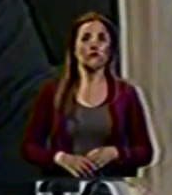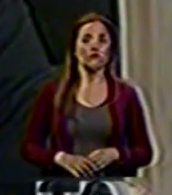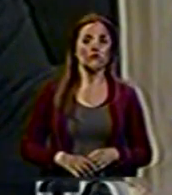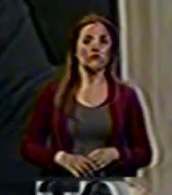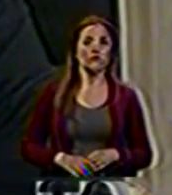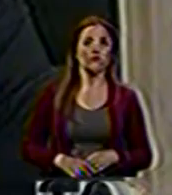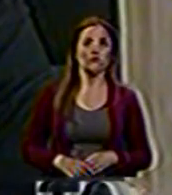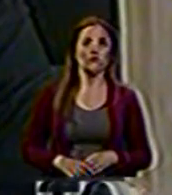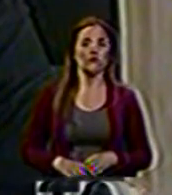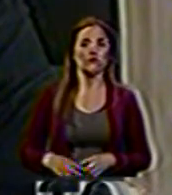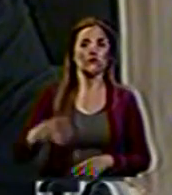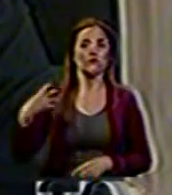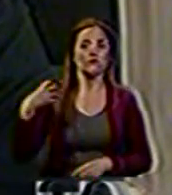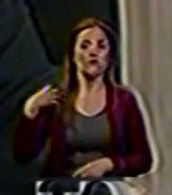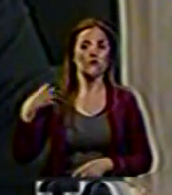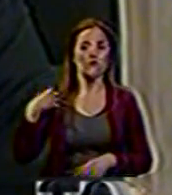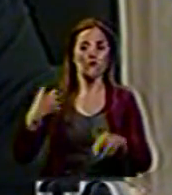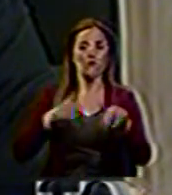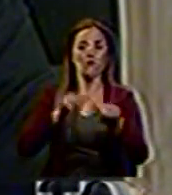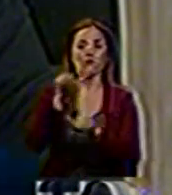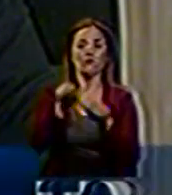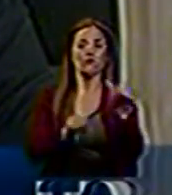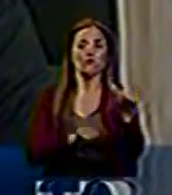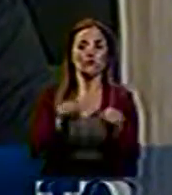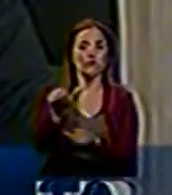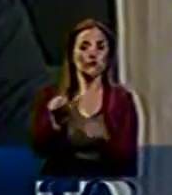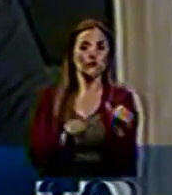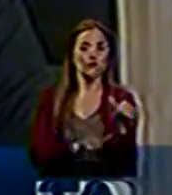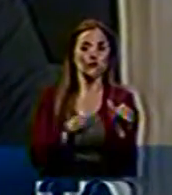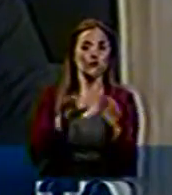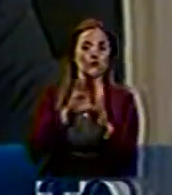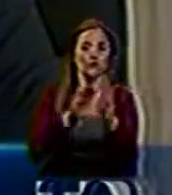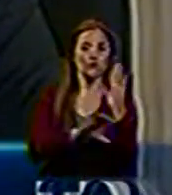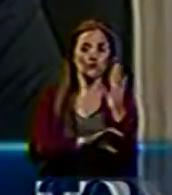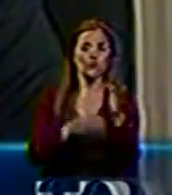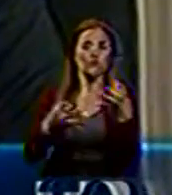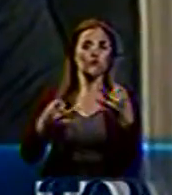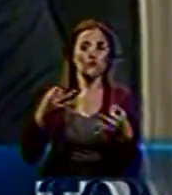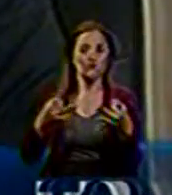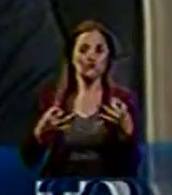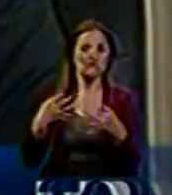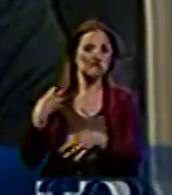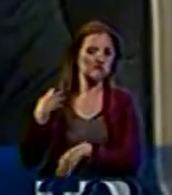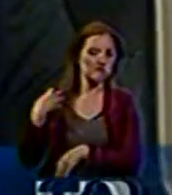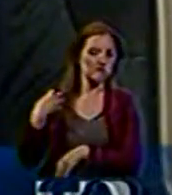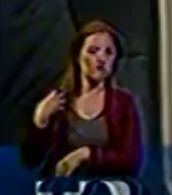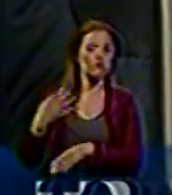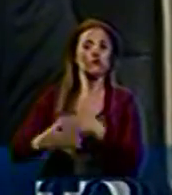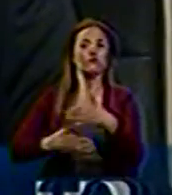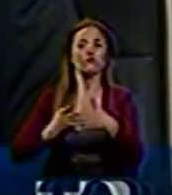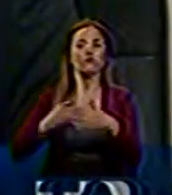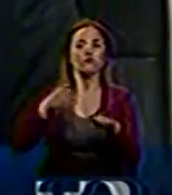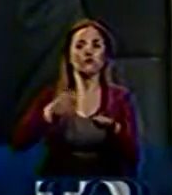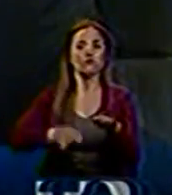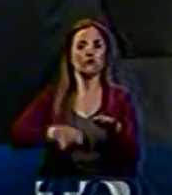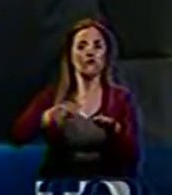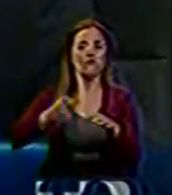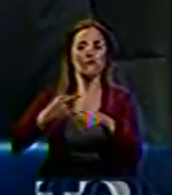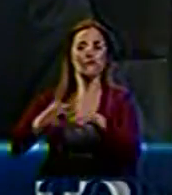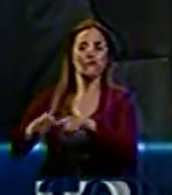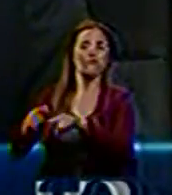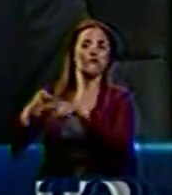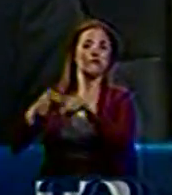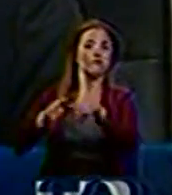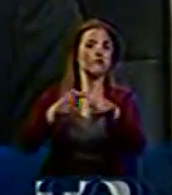la estabilidad de la Administración de Justicia Constitucional porque todos los jueces ordinarios que